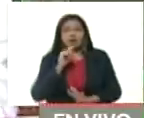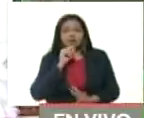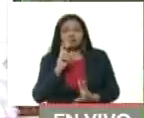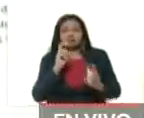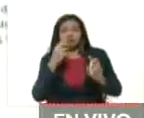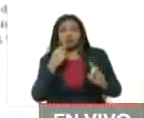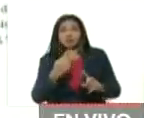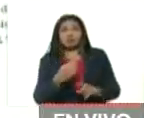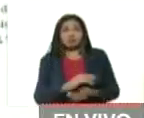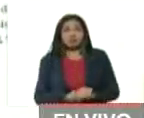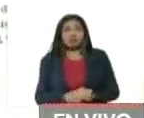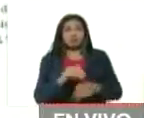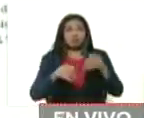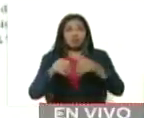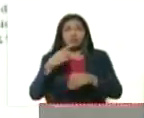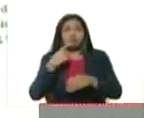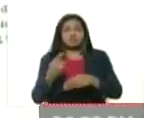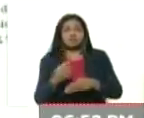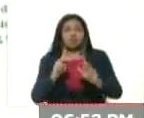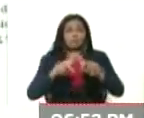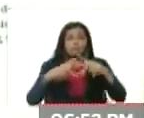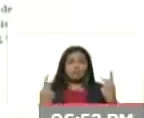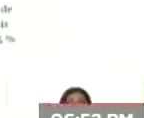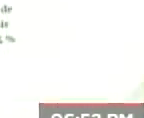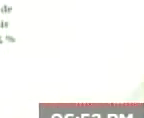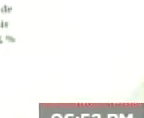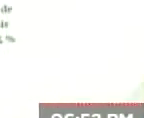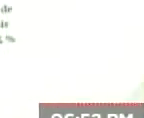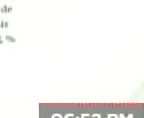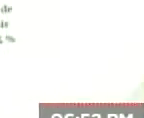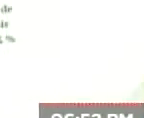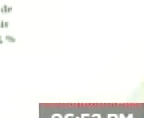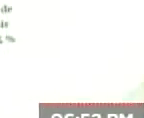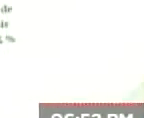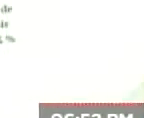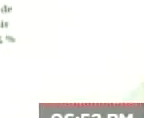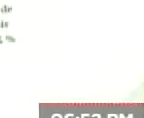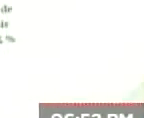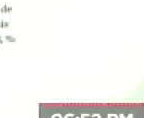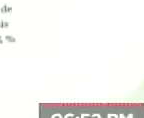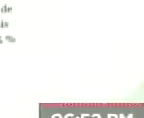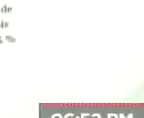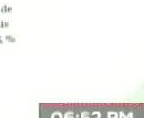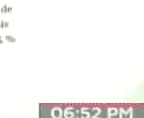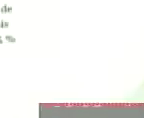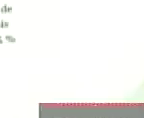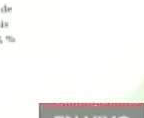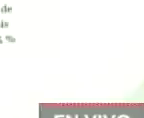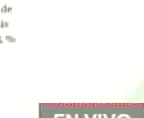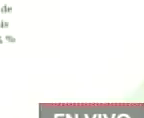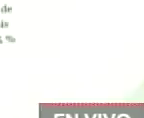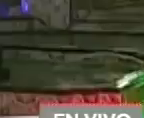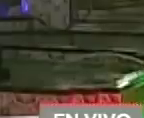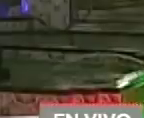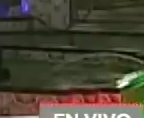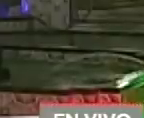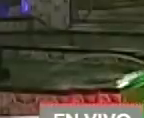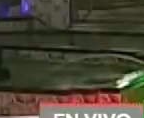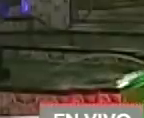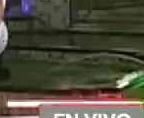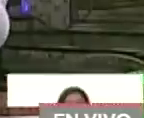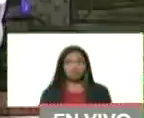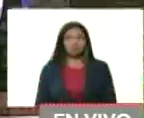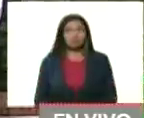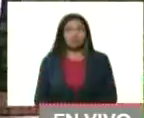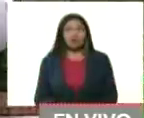dice la encuestadora y los periódicos que la publicaron, a líderes de opinión. O sea, al dueño de la revista